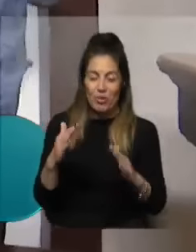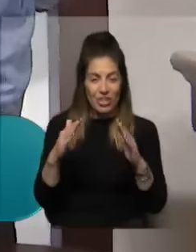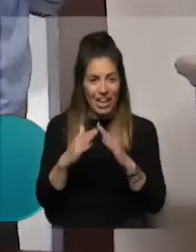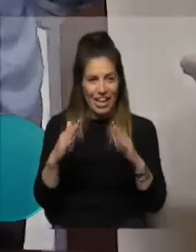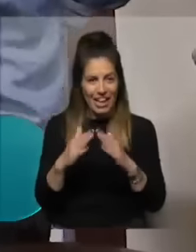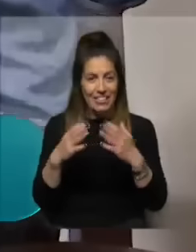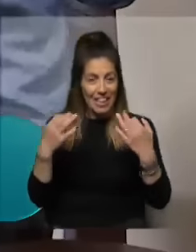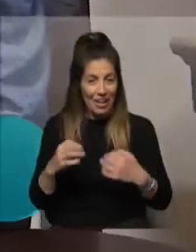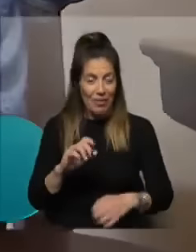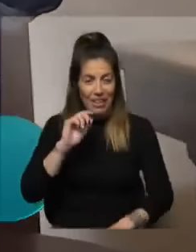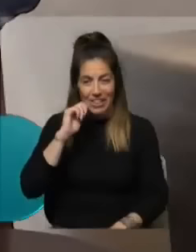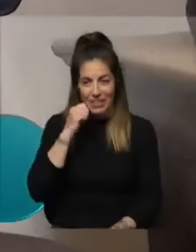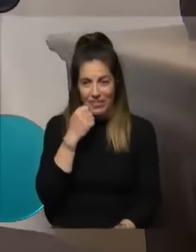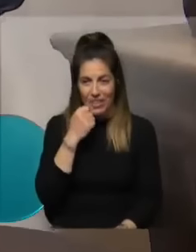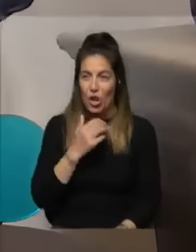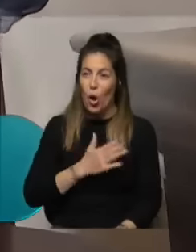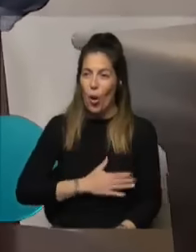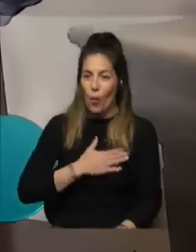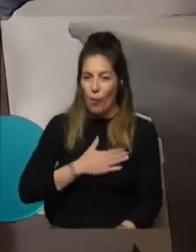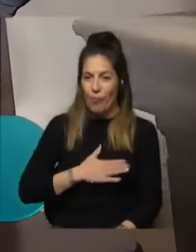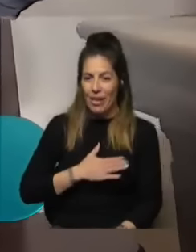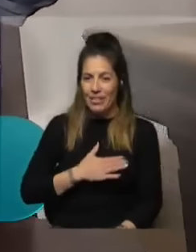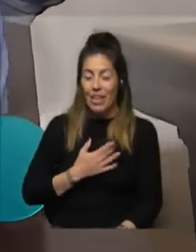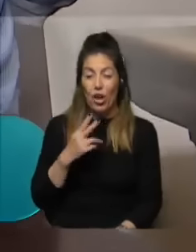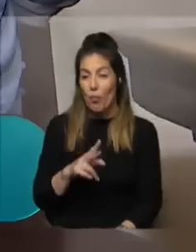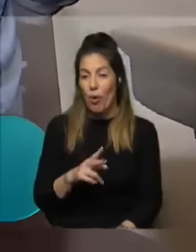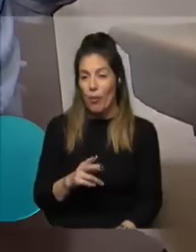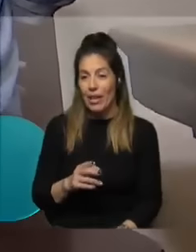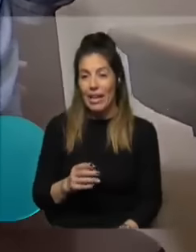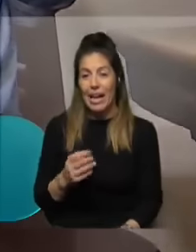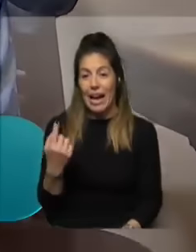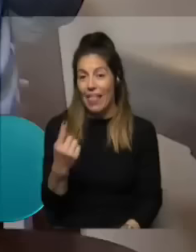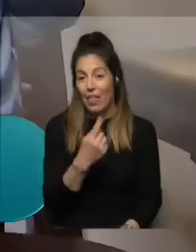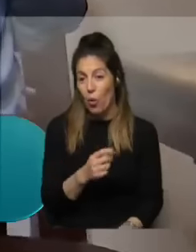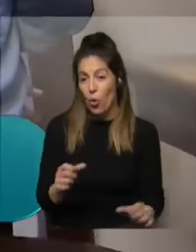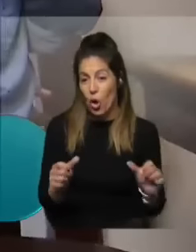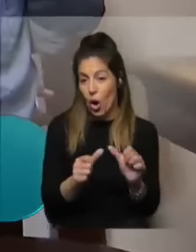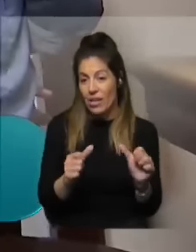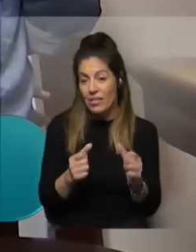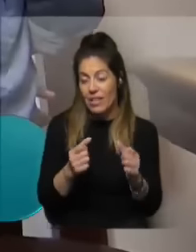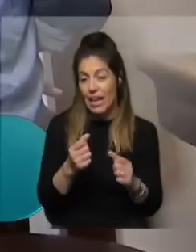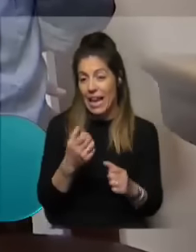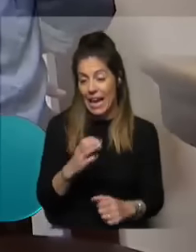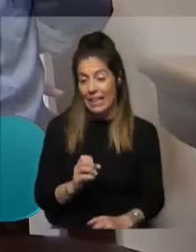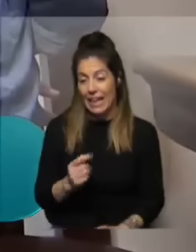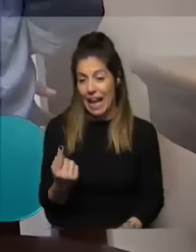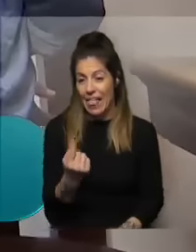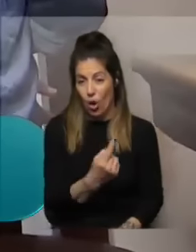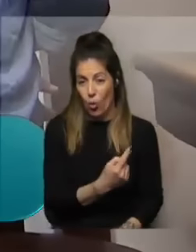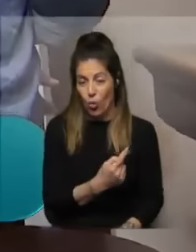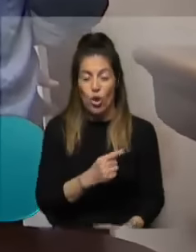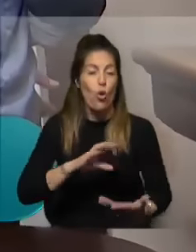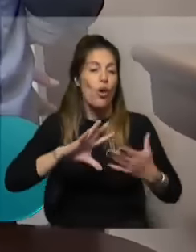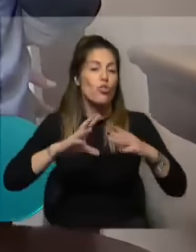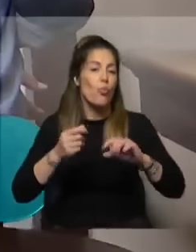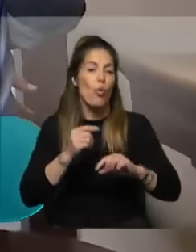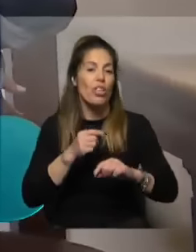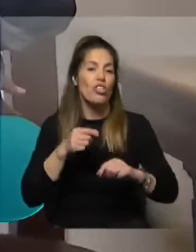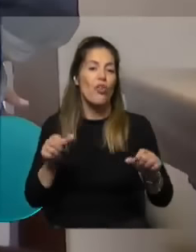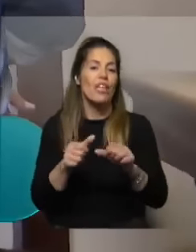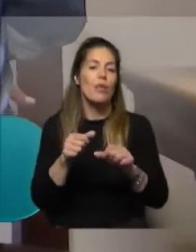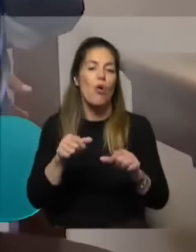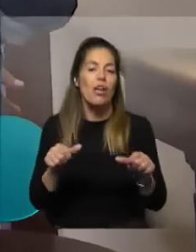La verdad, divino, divino, un placer. Y como ves, cada cosa es a medida y a la personalidad de cada uno. Y no es un modelo, nosotros venimos y te hacemos